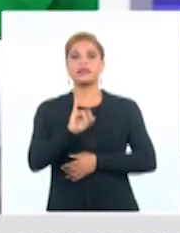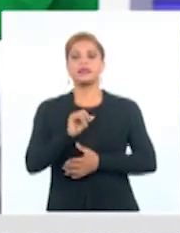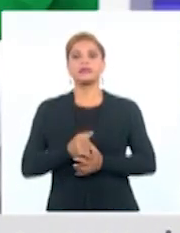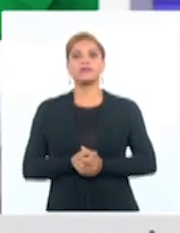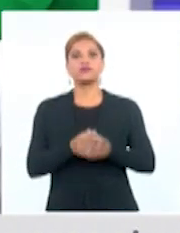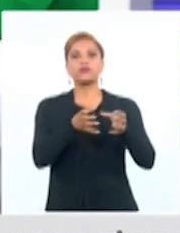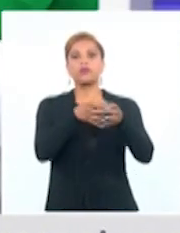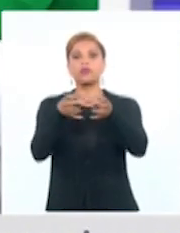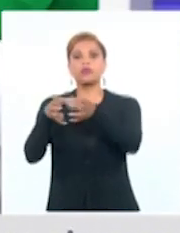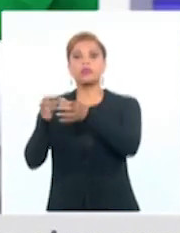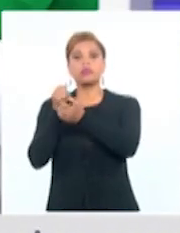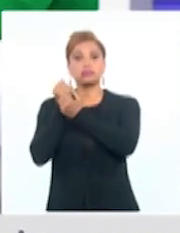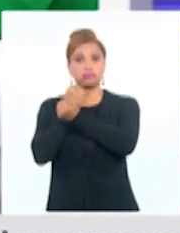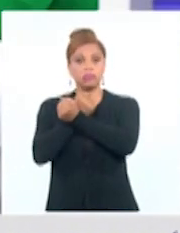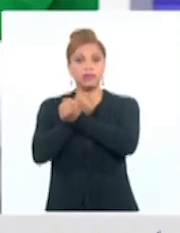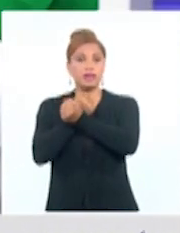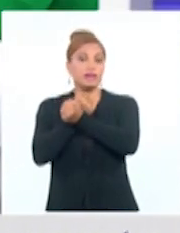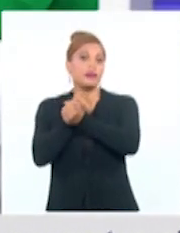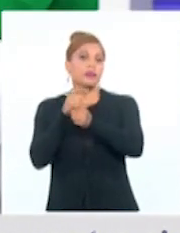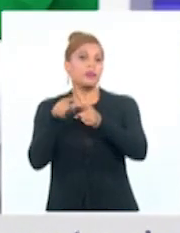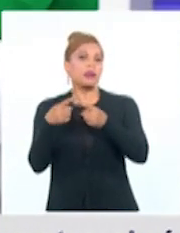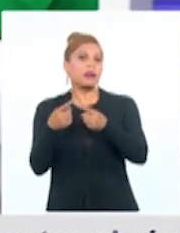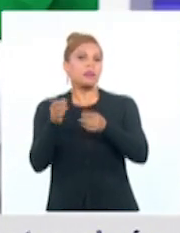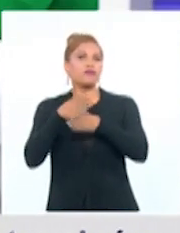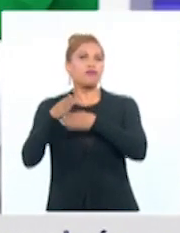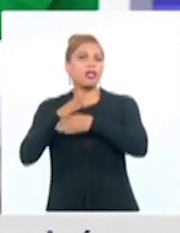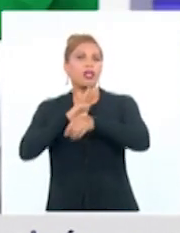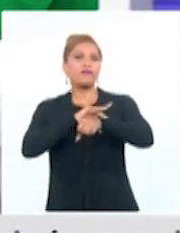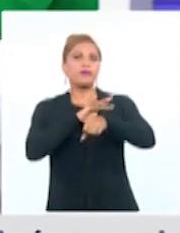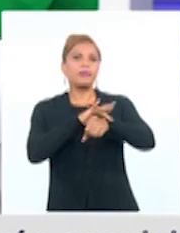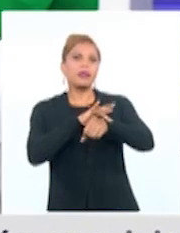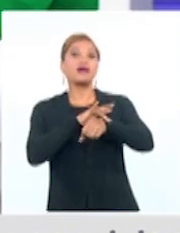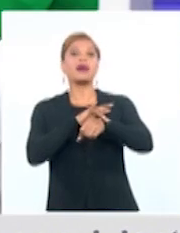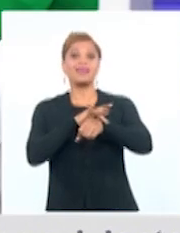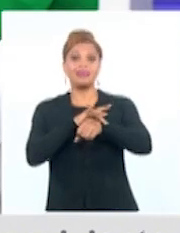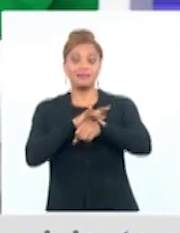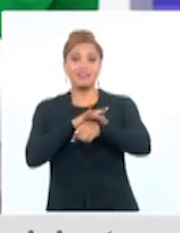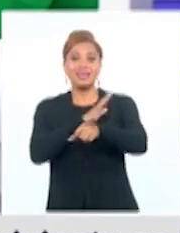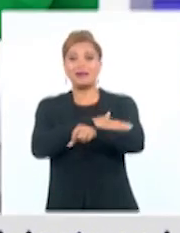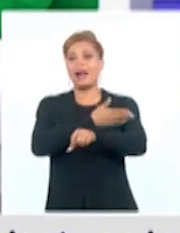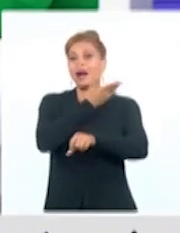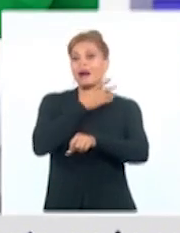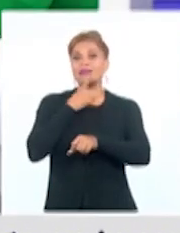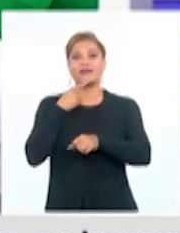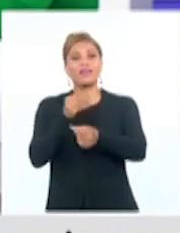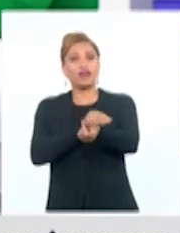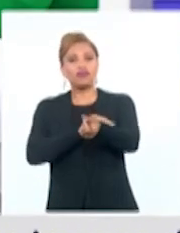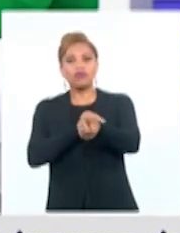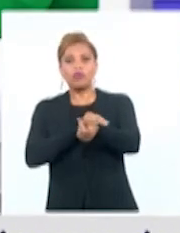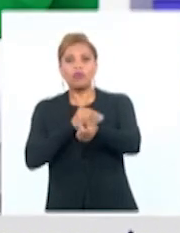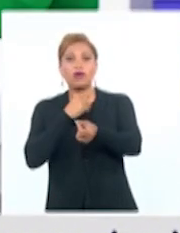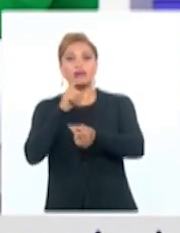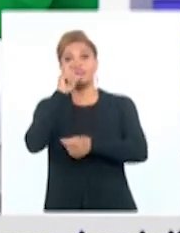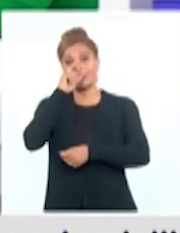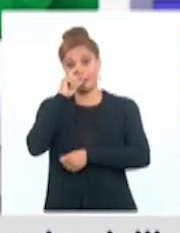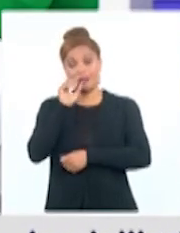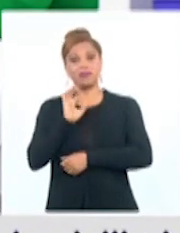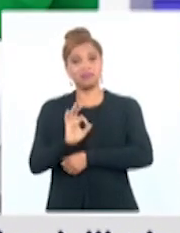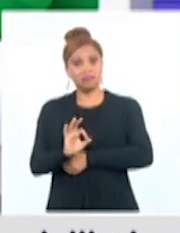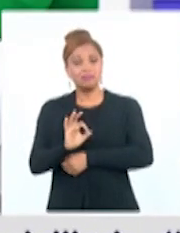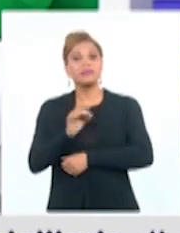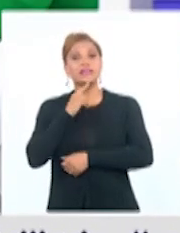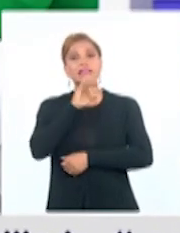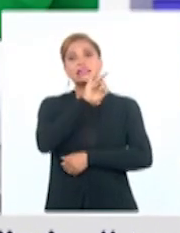de más riesgo por las comorbilidades, por las complicaciones, por la edad, entre